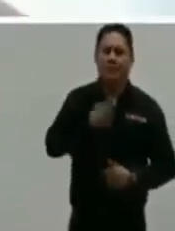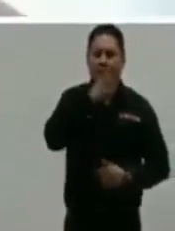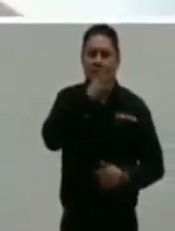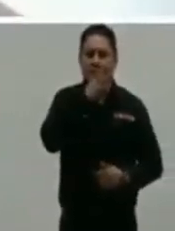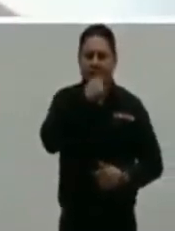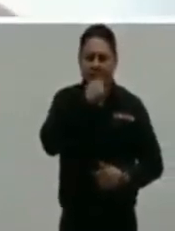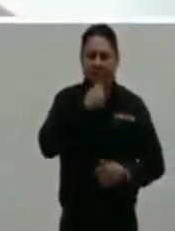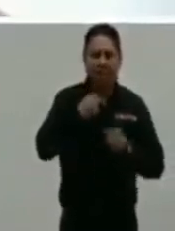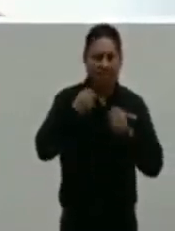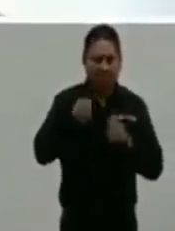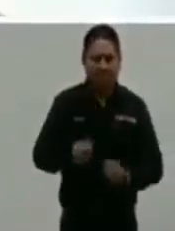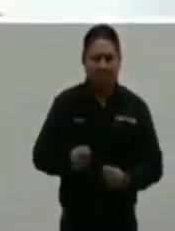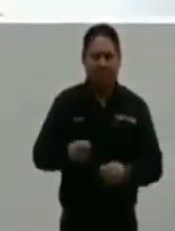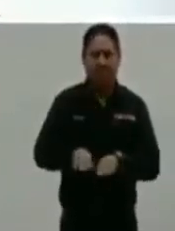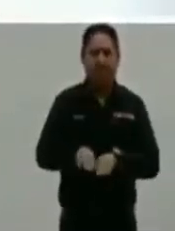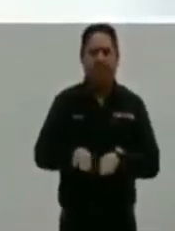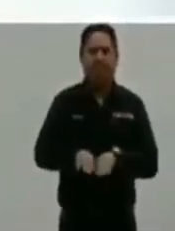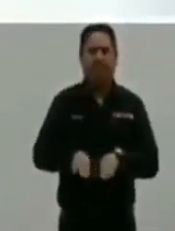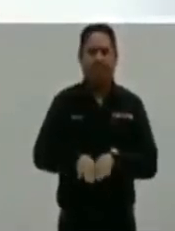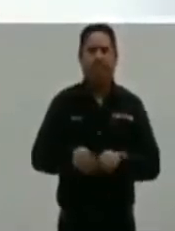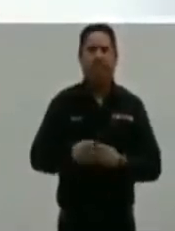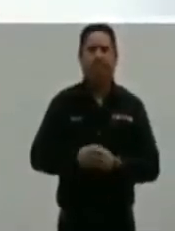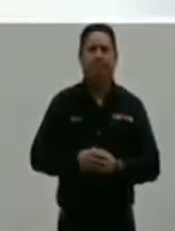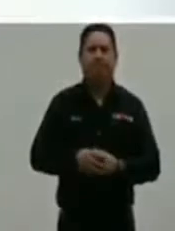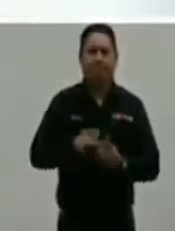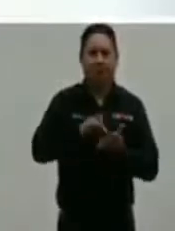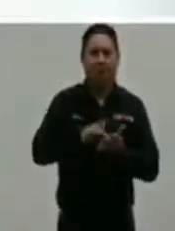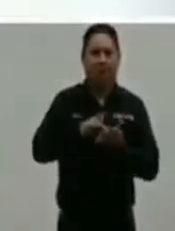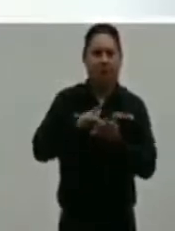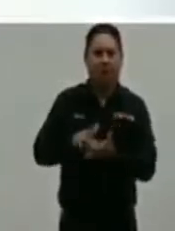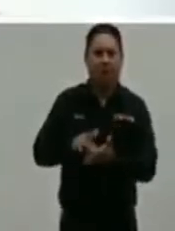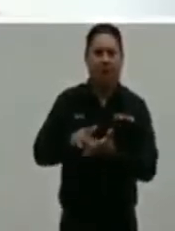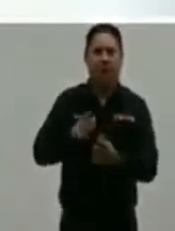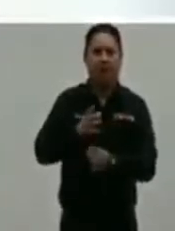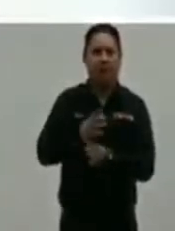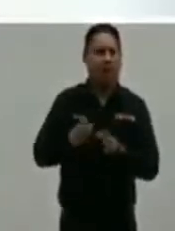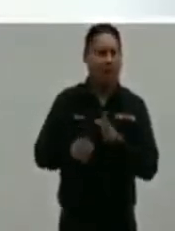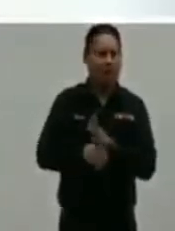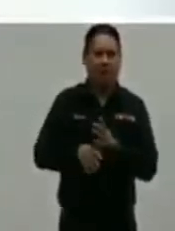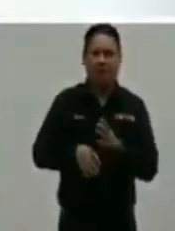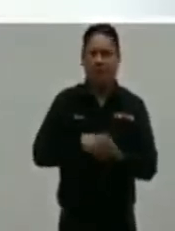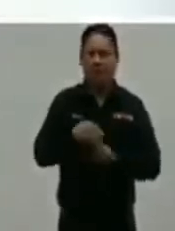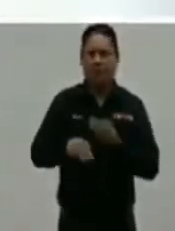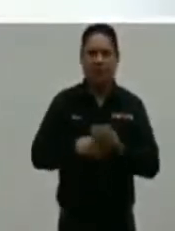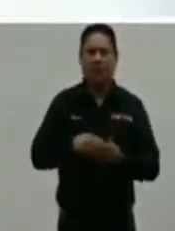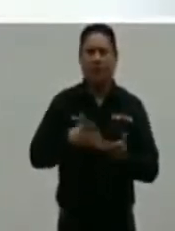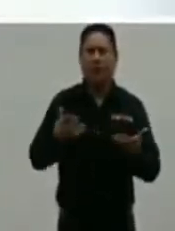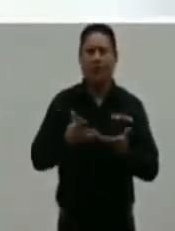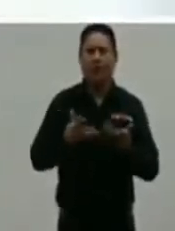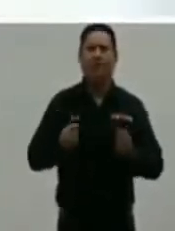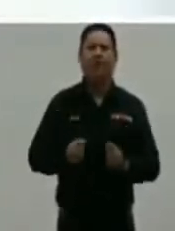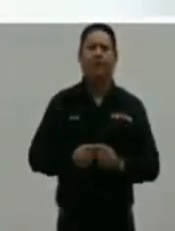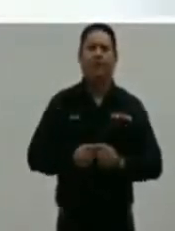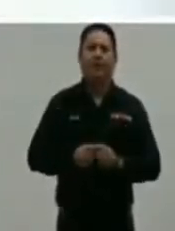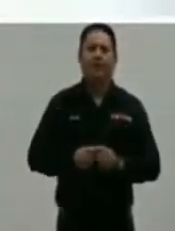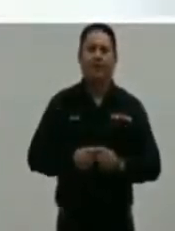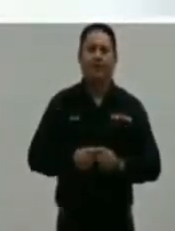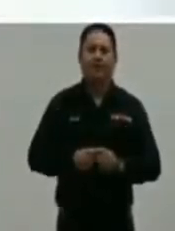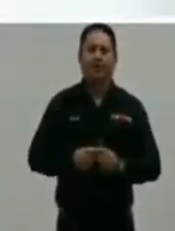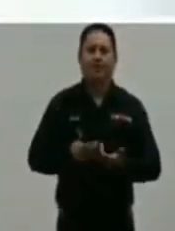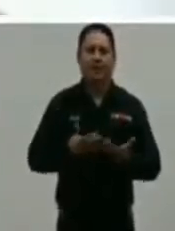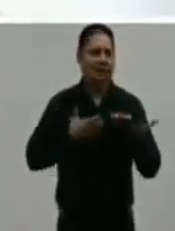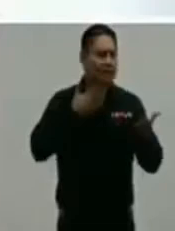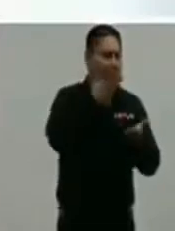podría garantizar contar con el apoyo de estos consejos para realizar las tareas de verificación